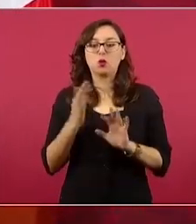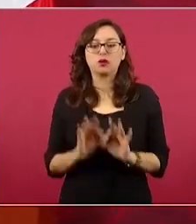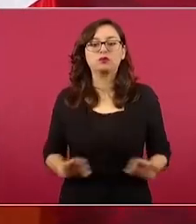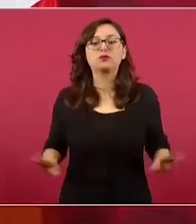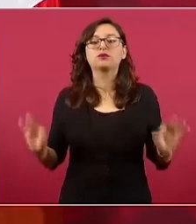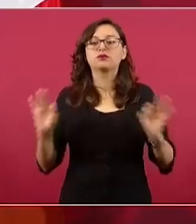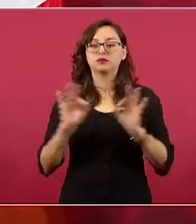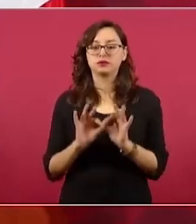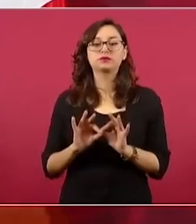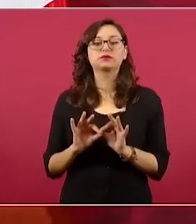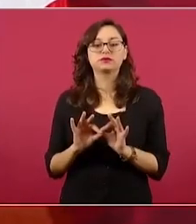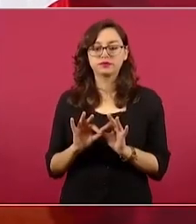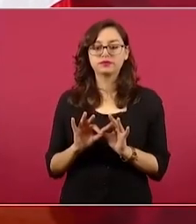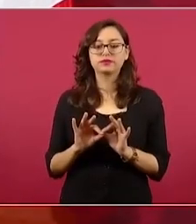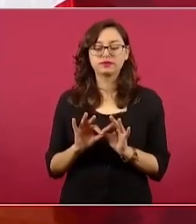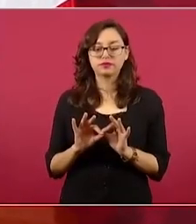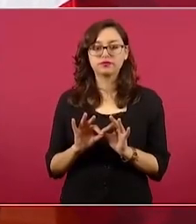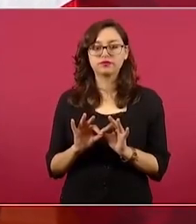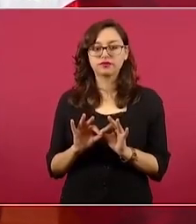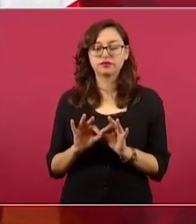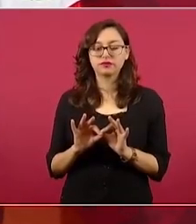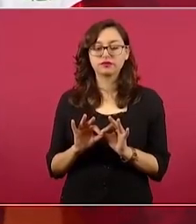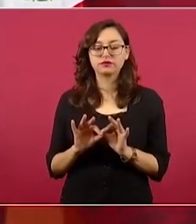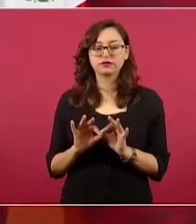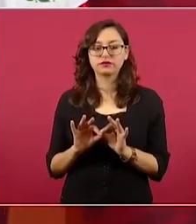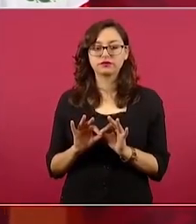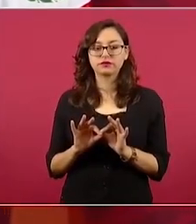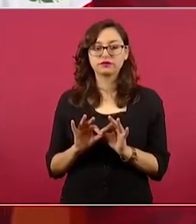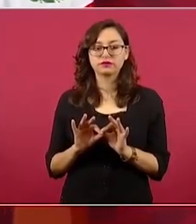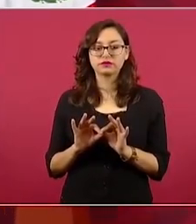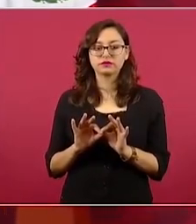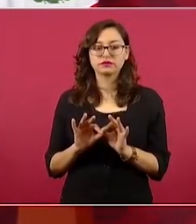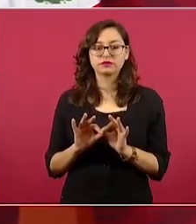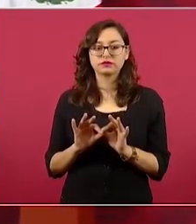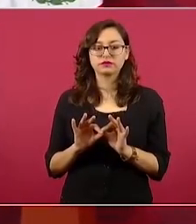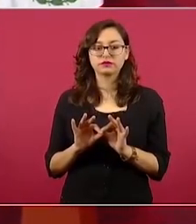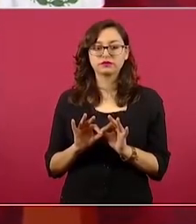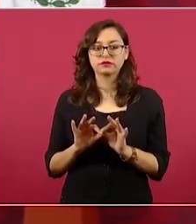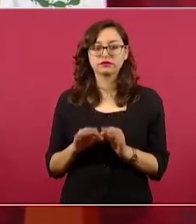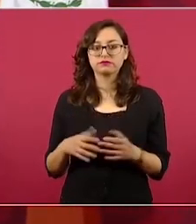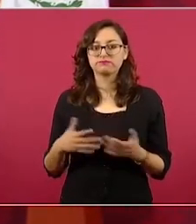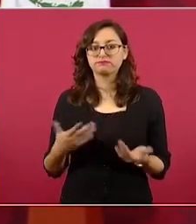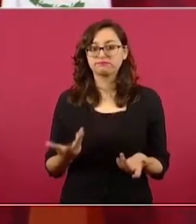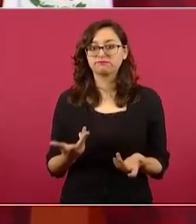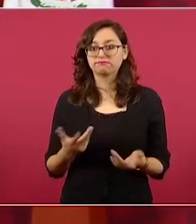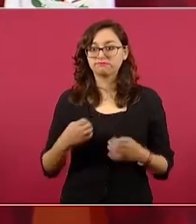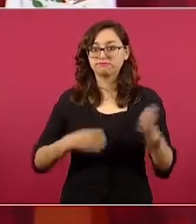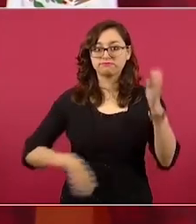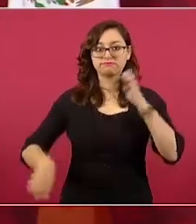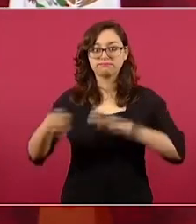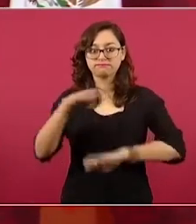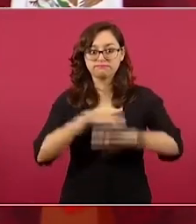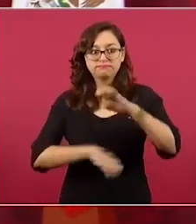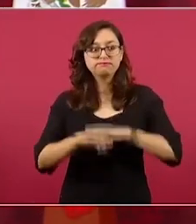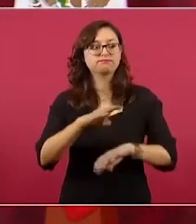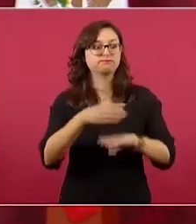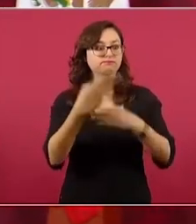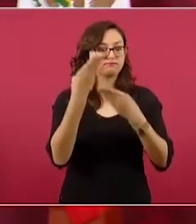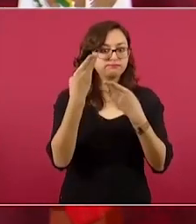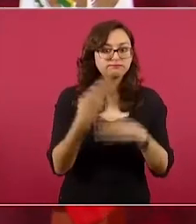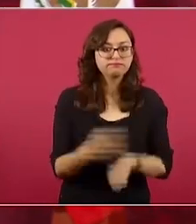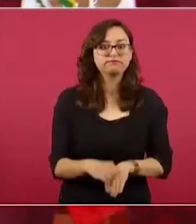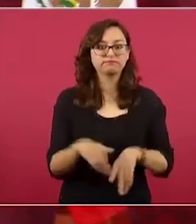contó con el apoyo hasta de los grandes empresarios,